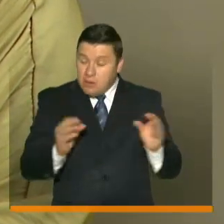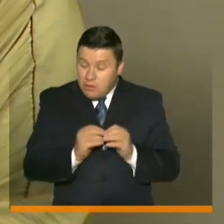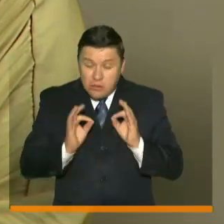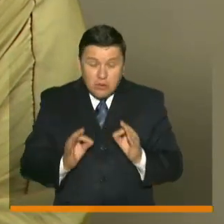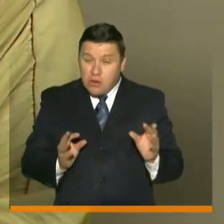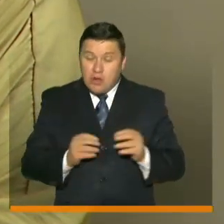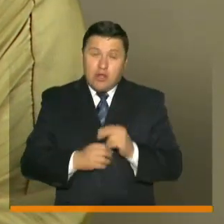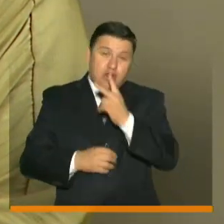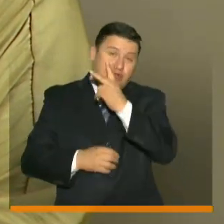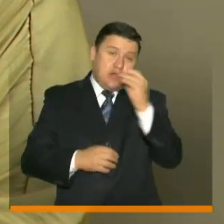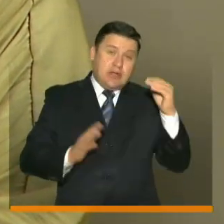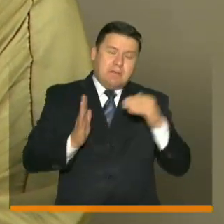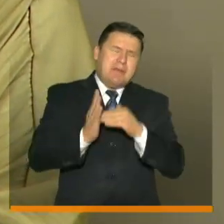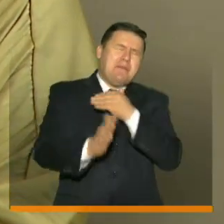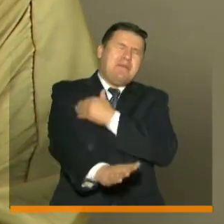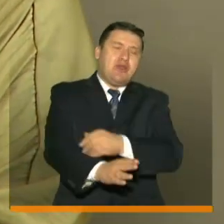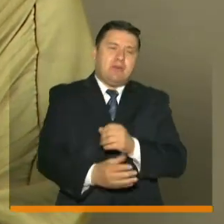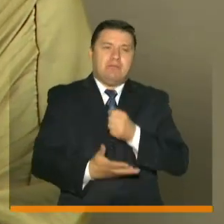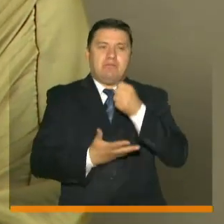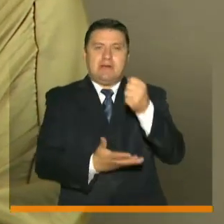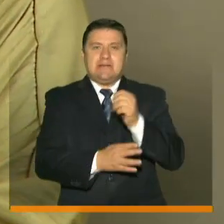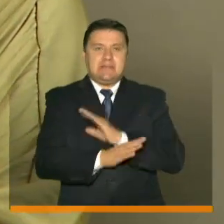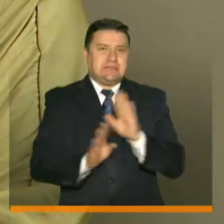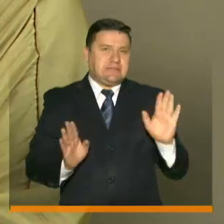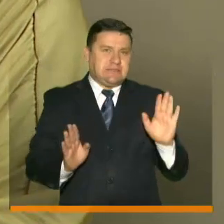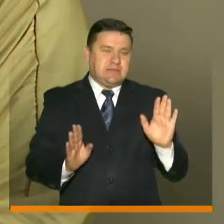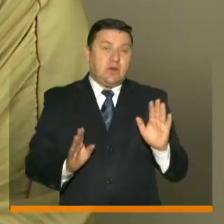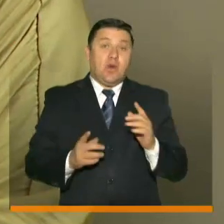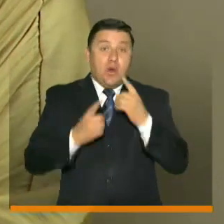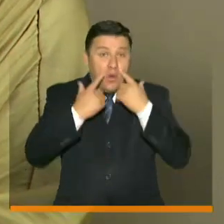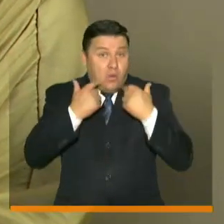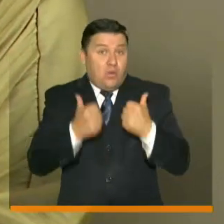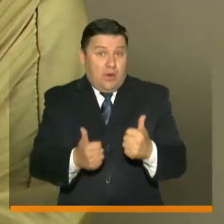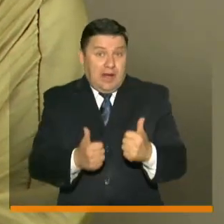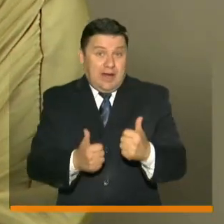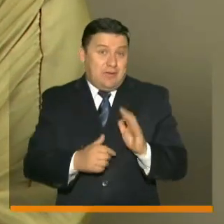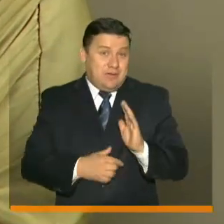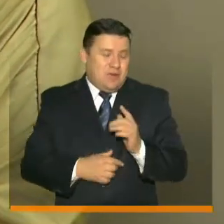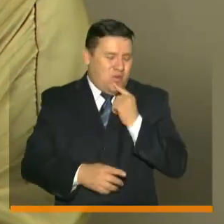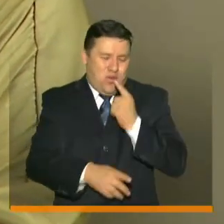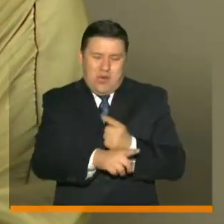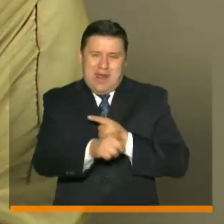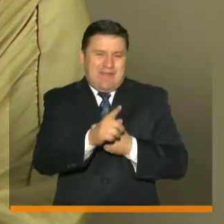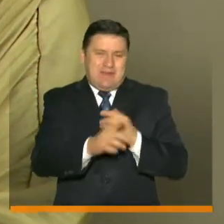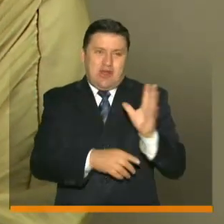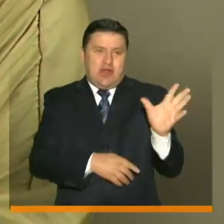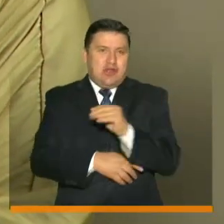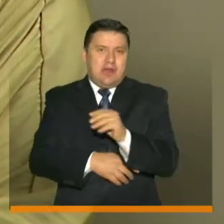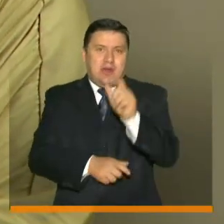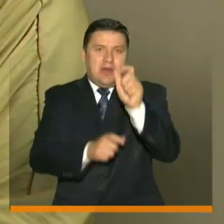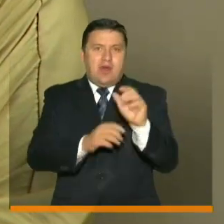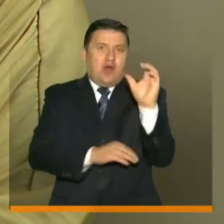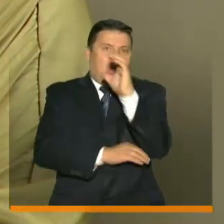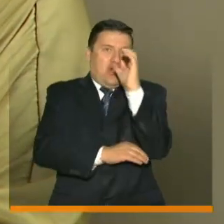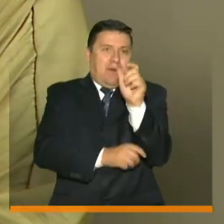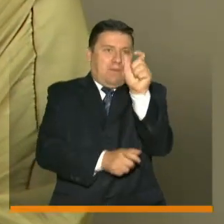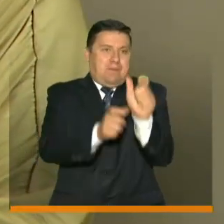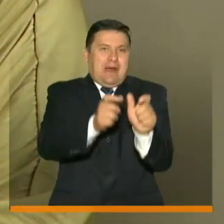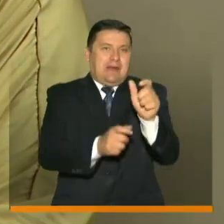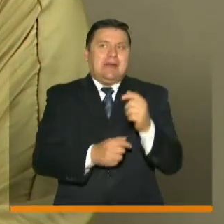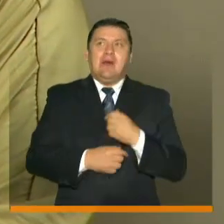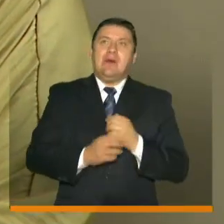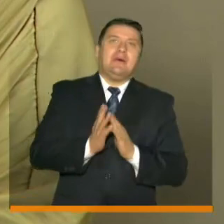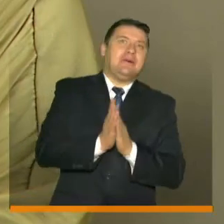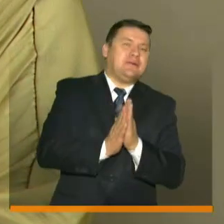200.000 millones de pesos, presidente. Esto es muy bueno para nuestros beneficiarios y para todos estos colombianos que